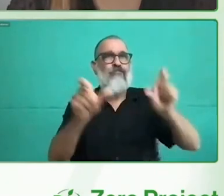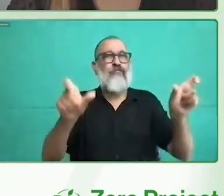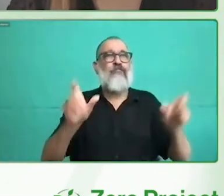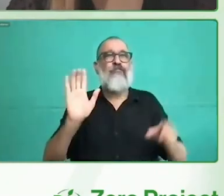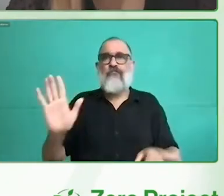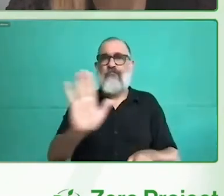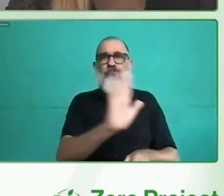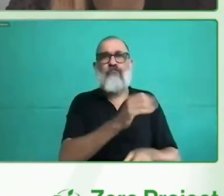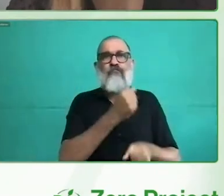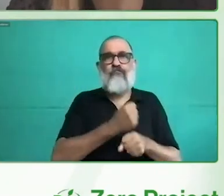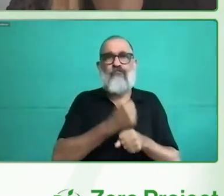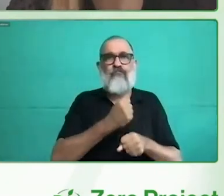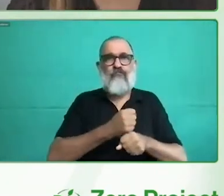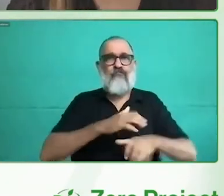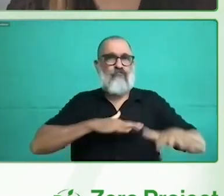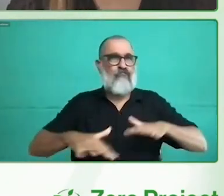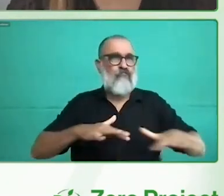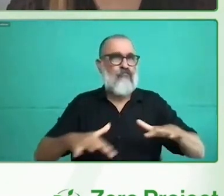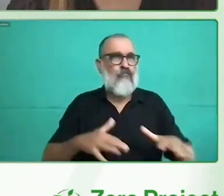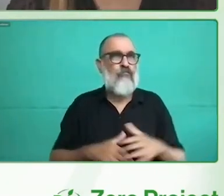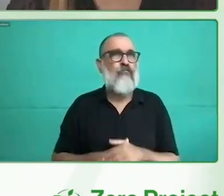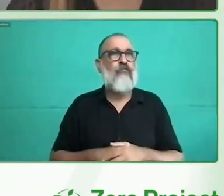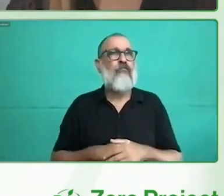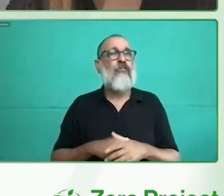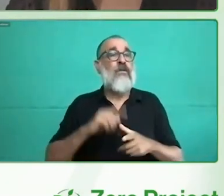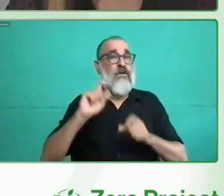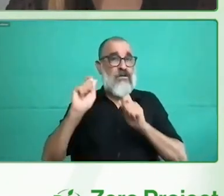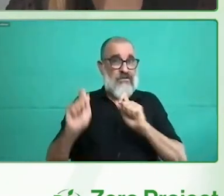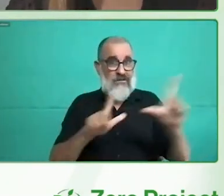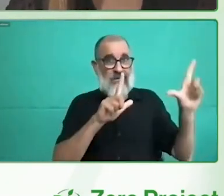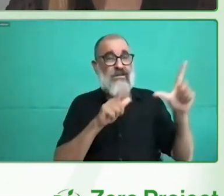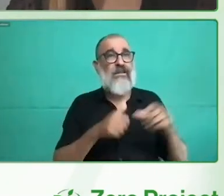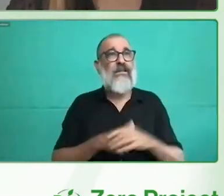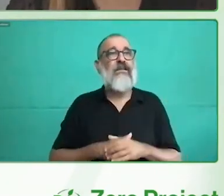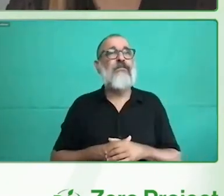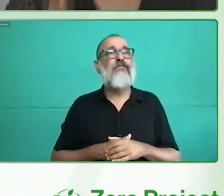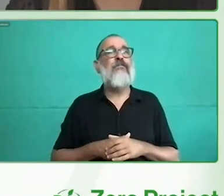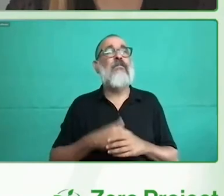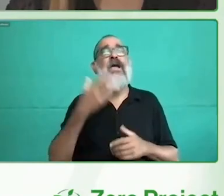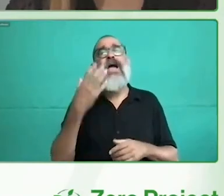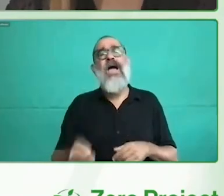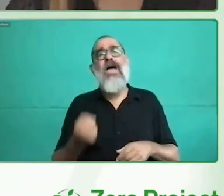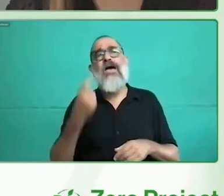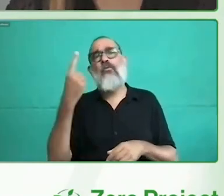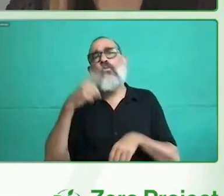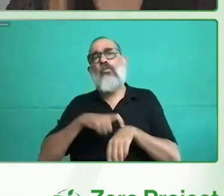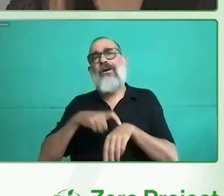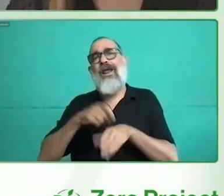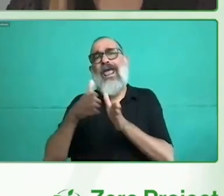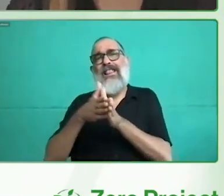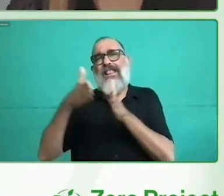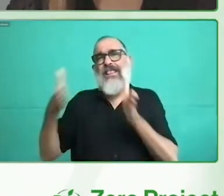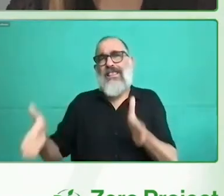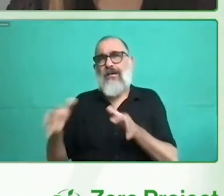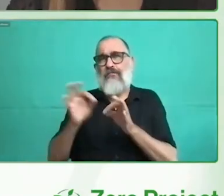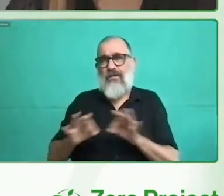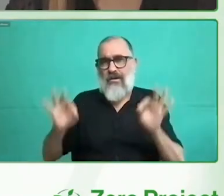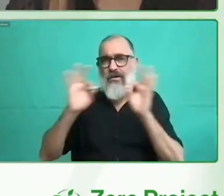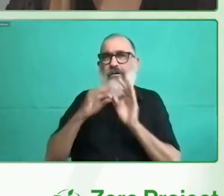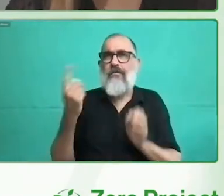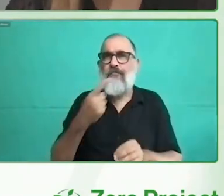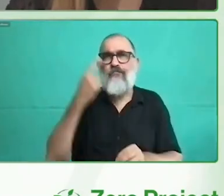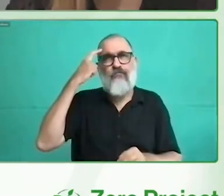lanzados, iniciados estas iniciativas emprendedoras, es importante continuar